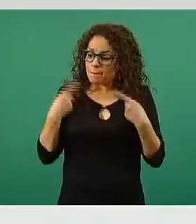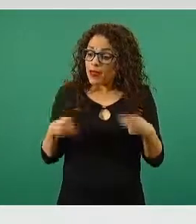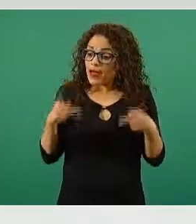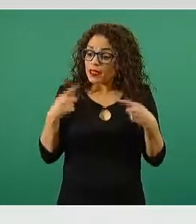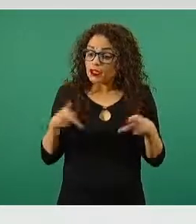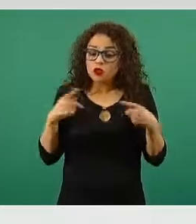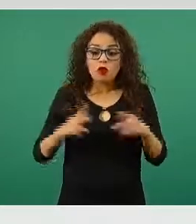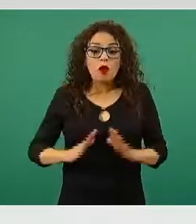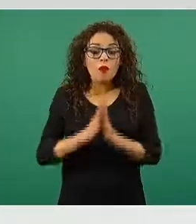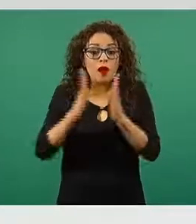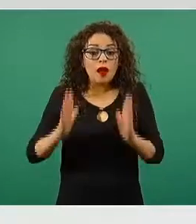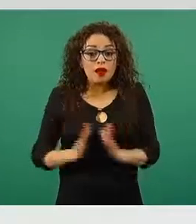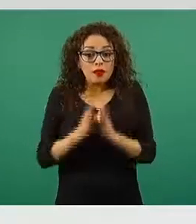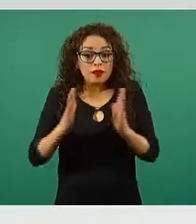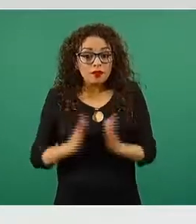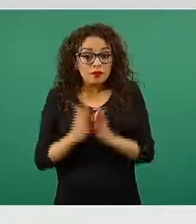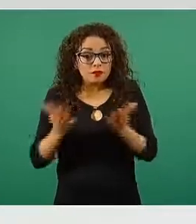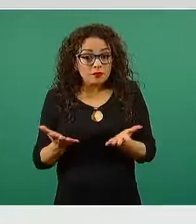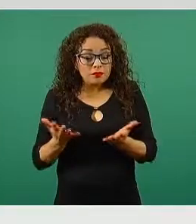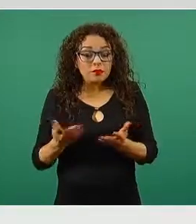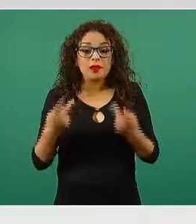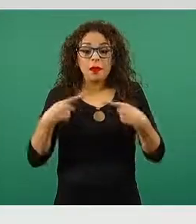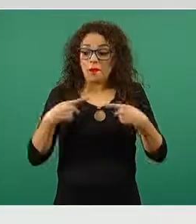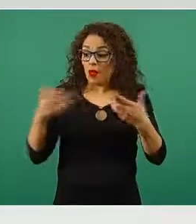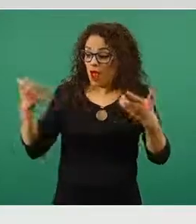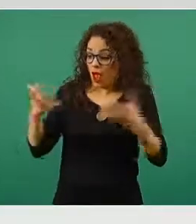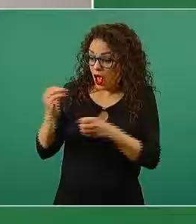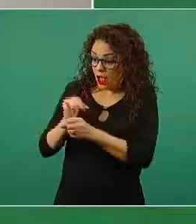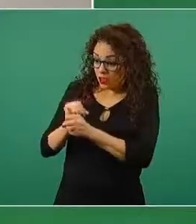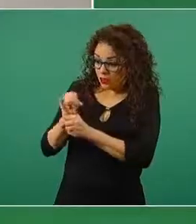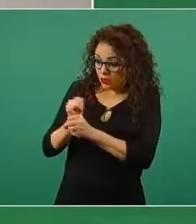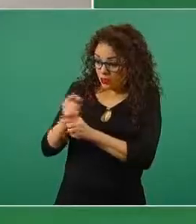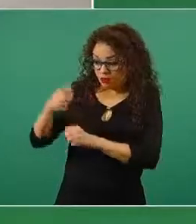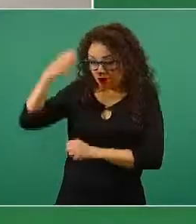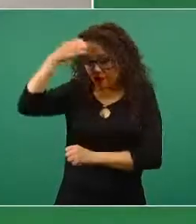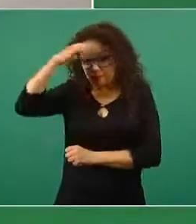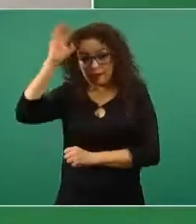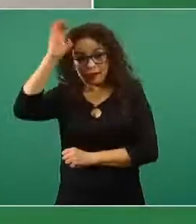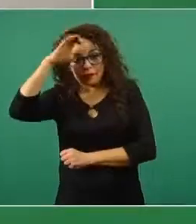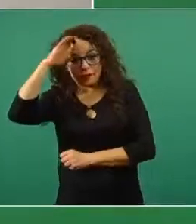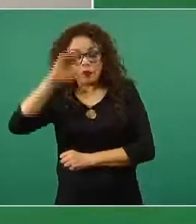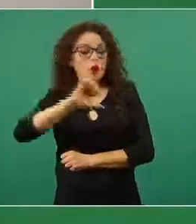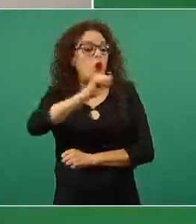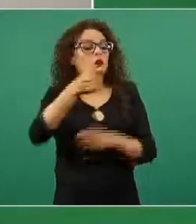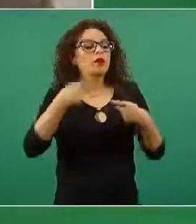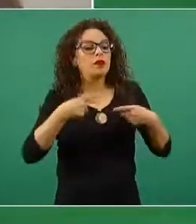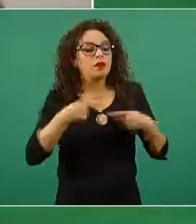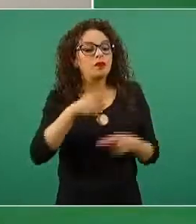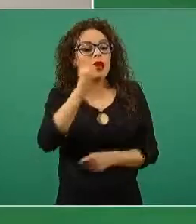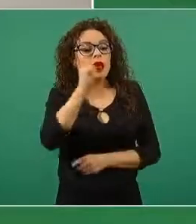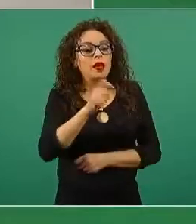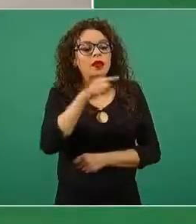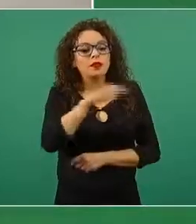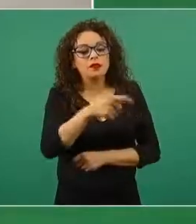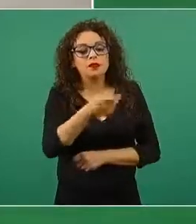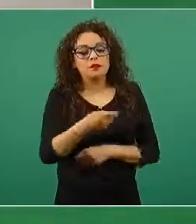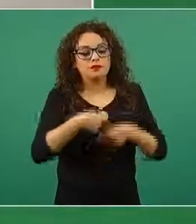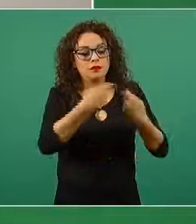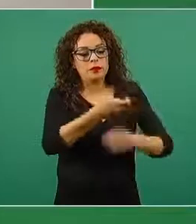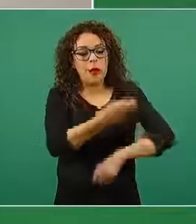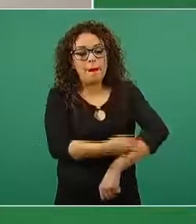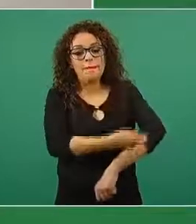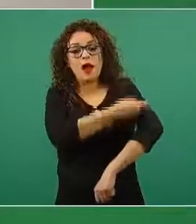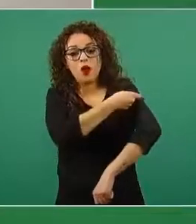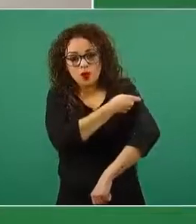intervenimos seres humanos, tanto las personas investigadoras como las personas sujetas de la investigación, es decir, aquellas que reciben la